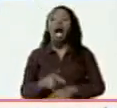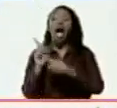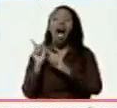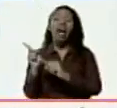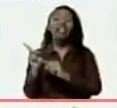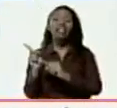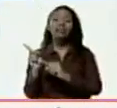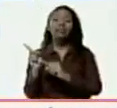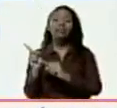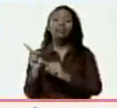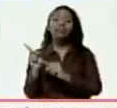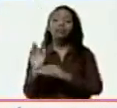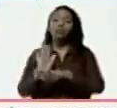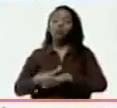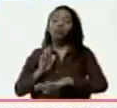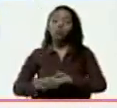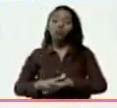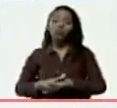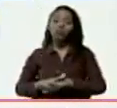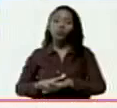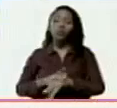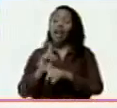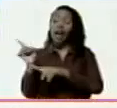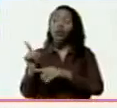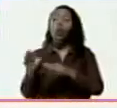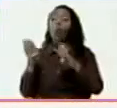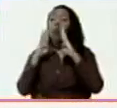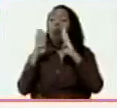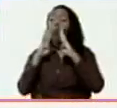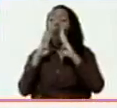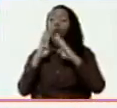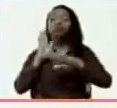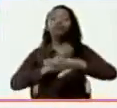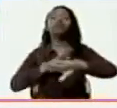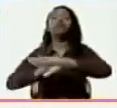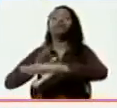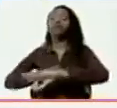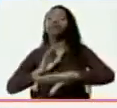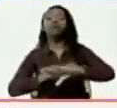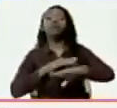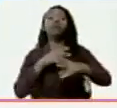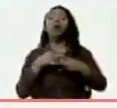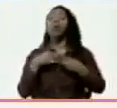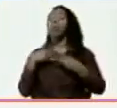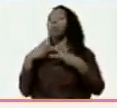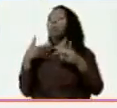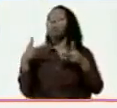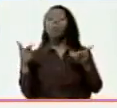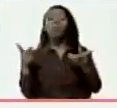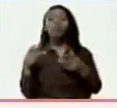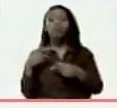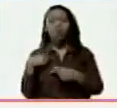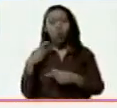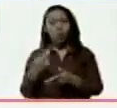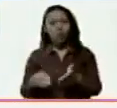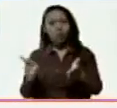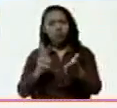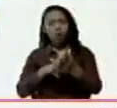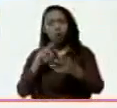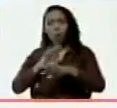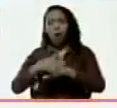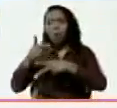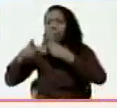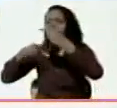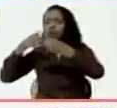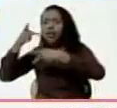la causalidad ellos lo confesaron lo manifiestan lo ratifican porque la política exterior